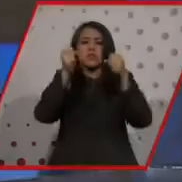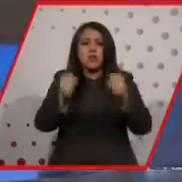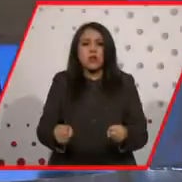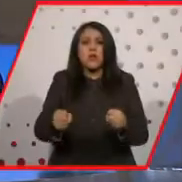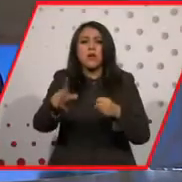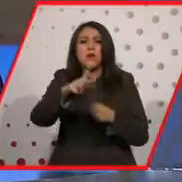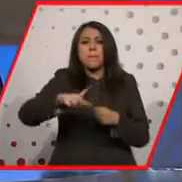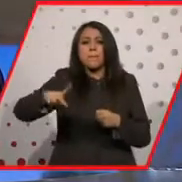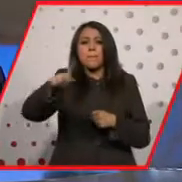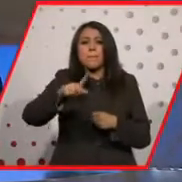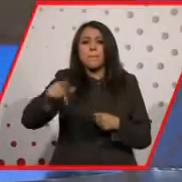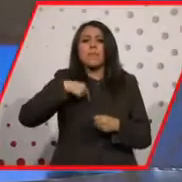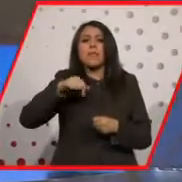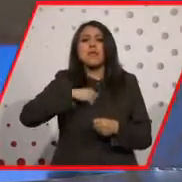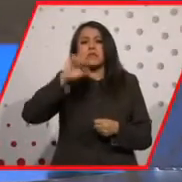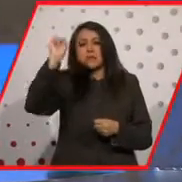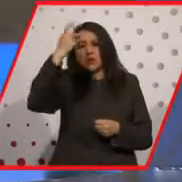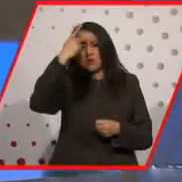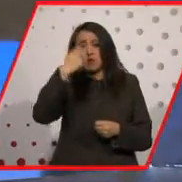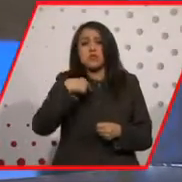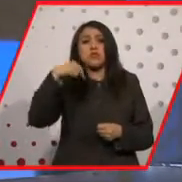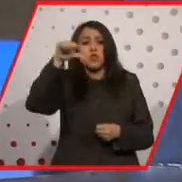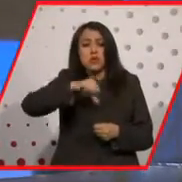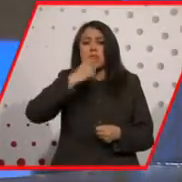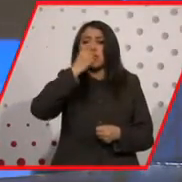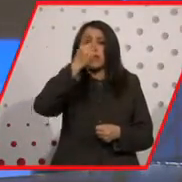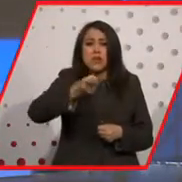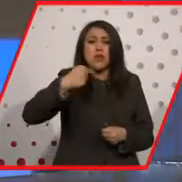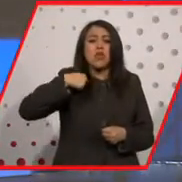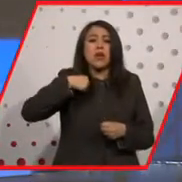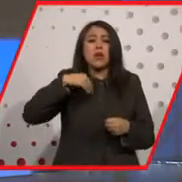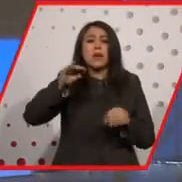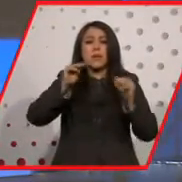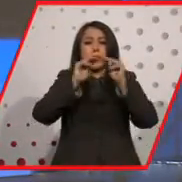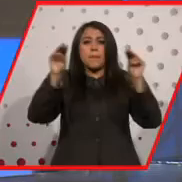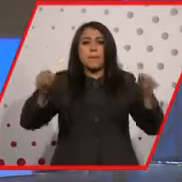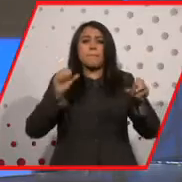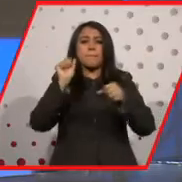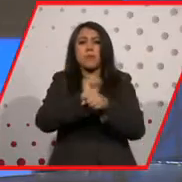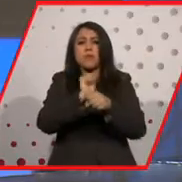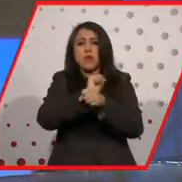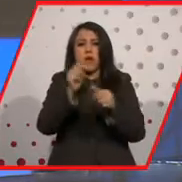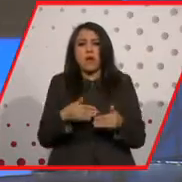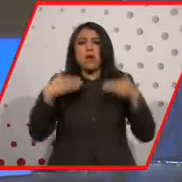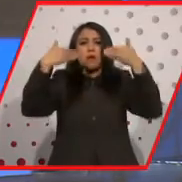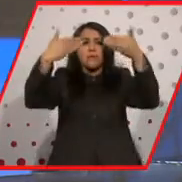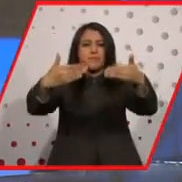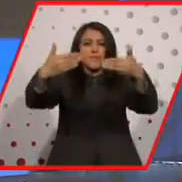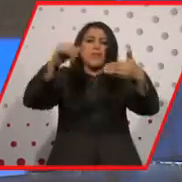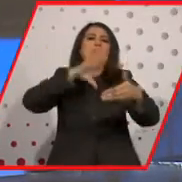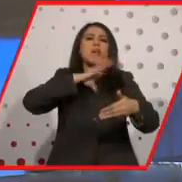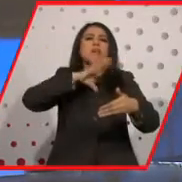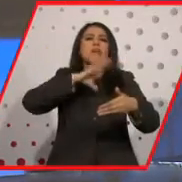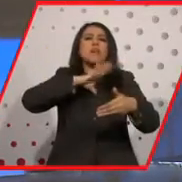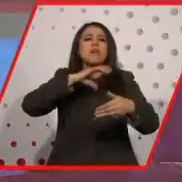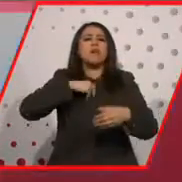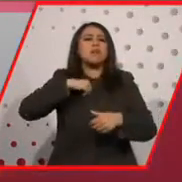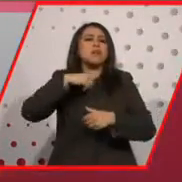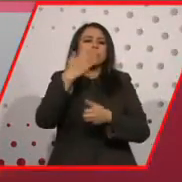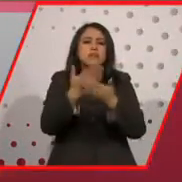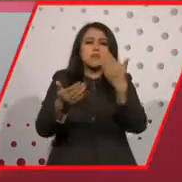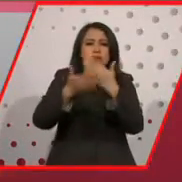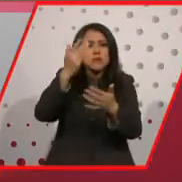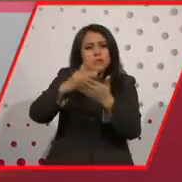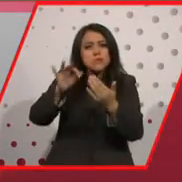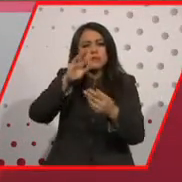Le recuerdo que el día de hoy está una unidad móvil de la Comisión Federal de Electricidad a las afueras de TV Azteca. Hoy está dando un servicio a toda la gente que viene